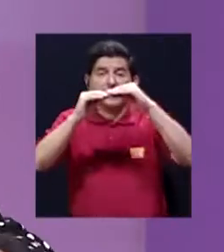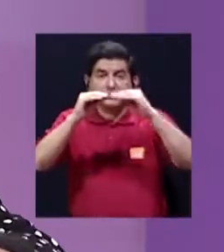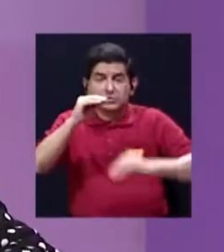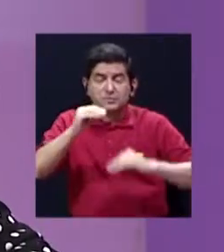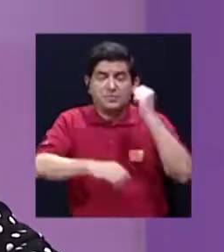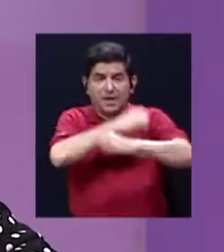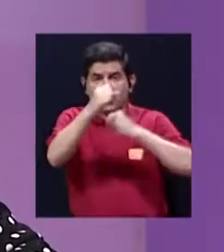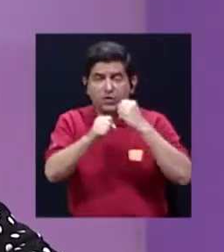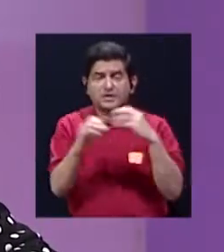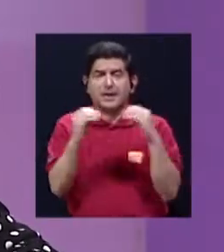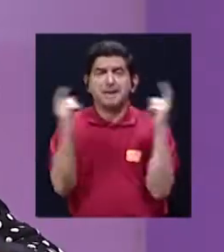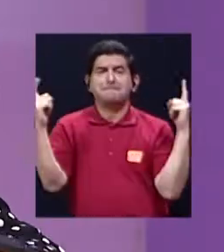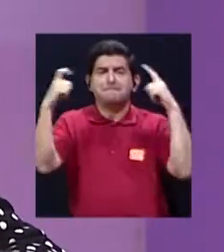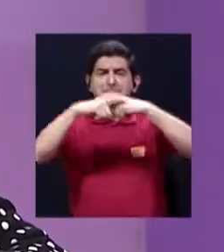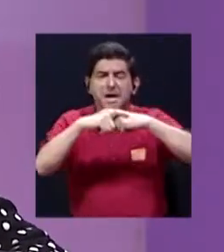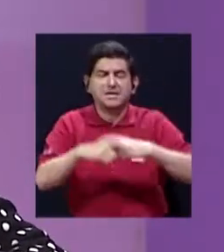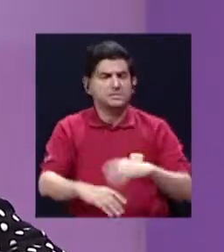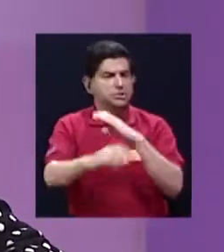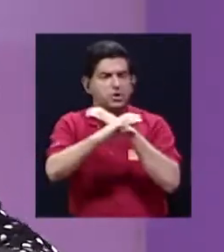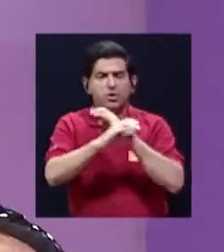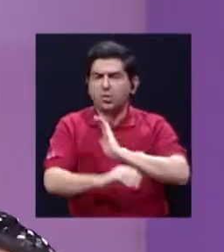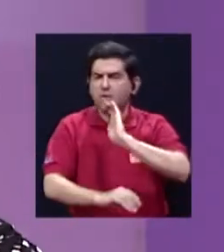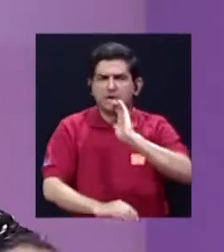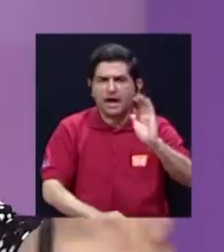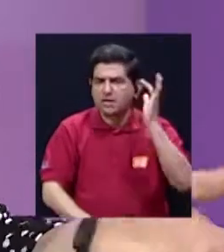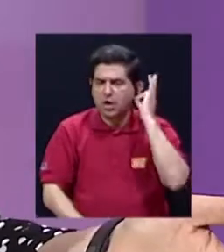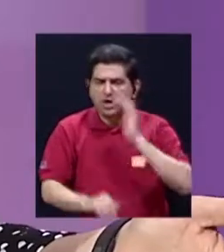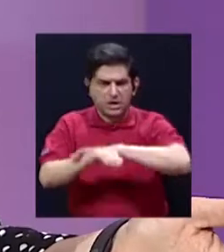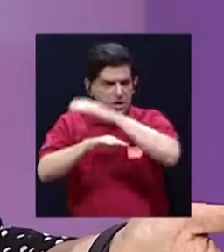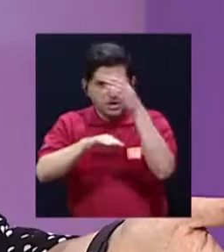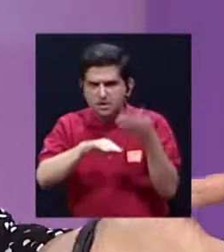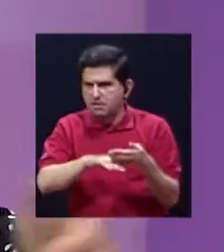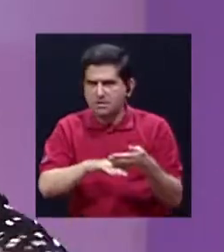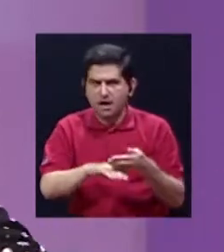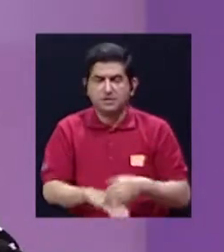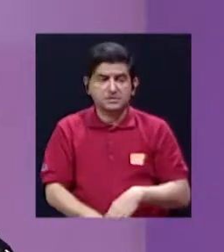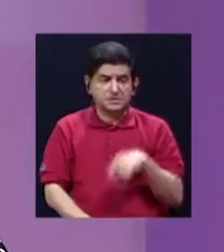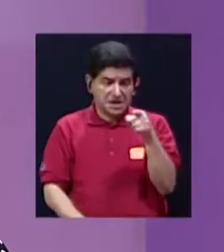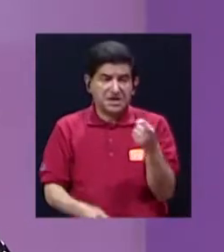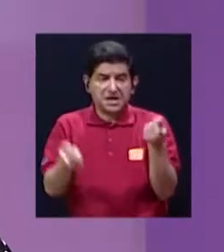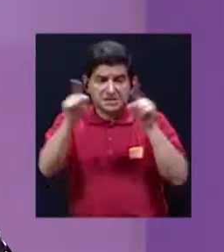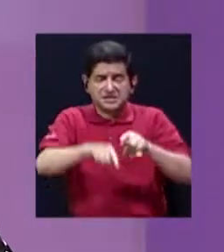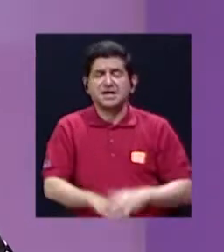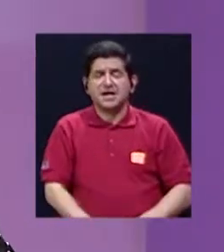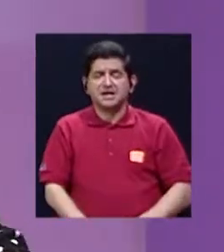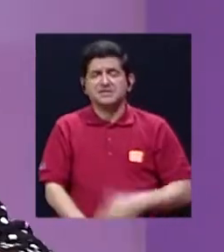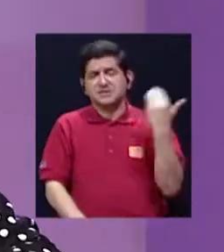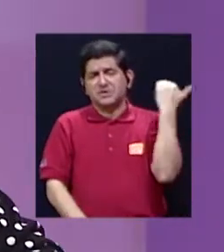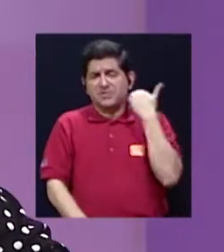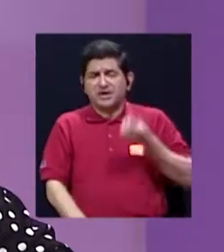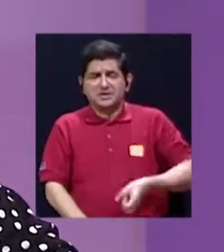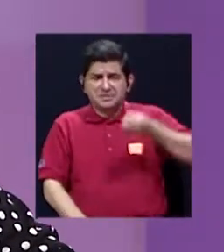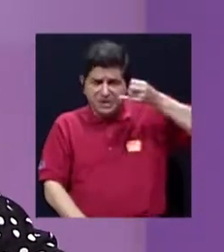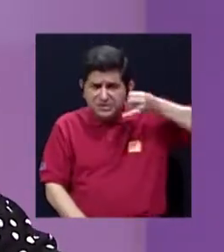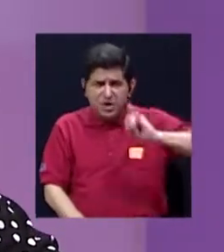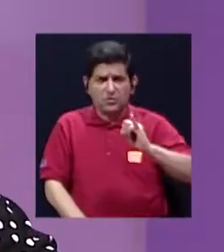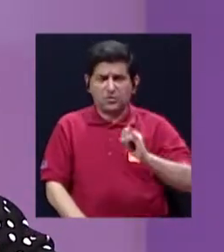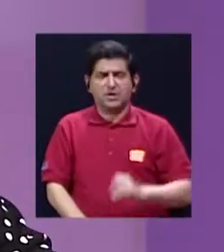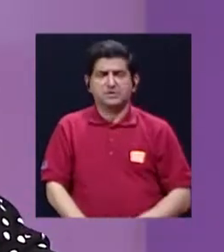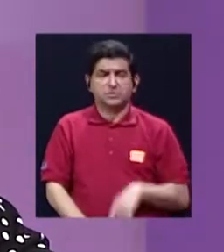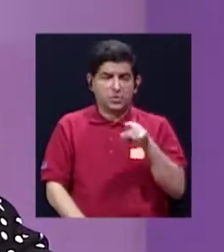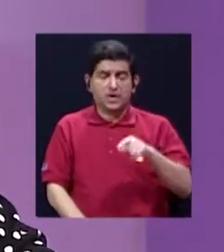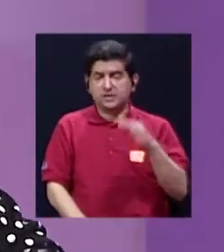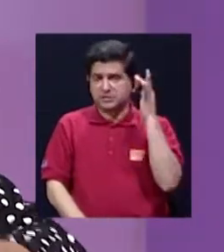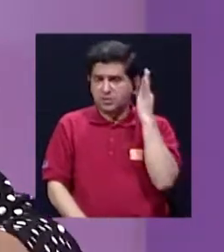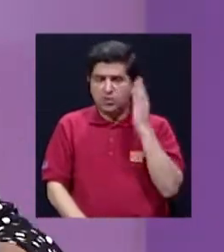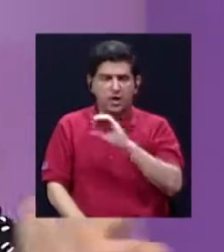y no están velando por esas niñas embarazadas que evidentemente han sido víctimas de violación sexual, esas adolescentes o esas